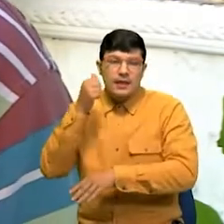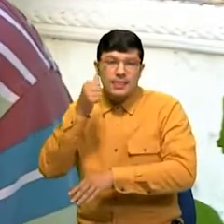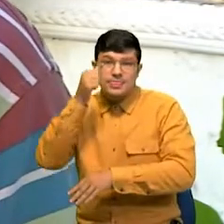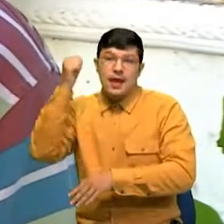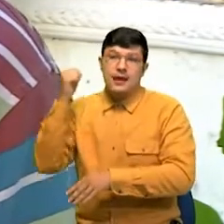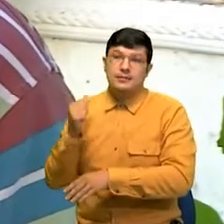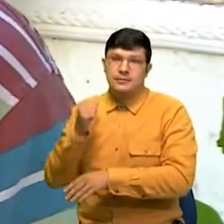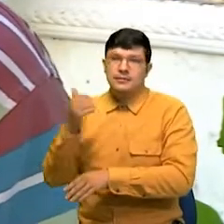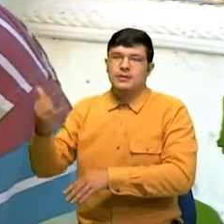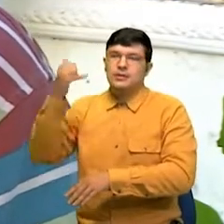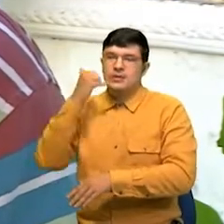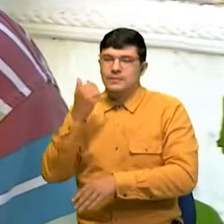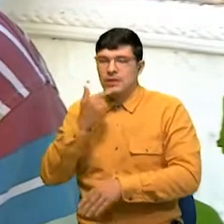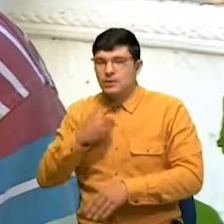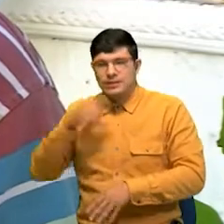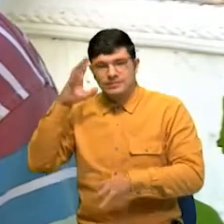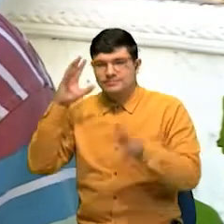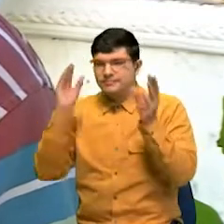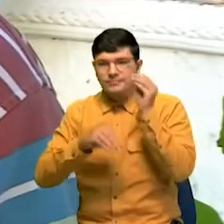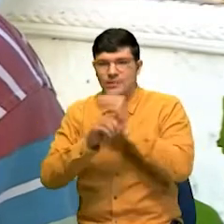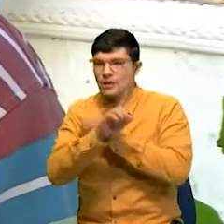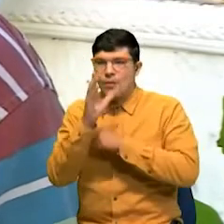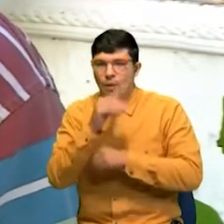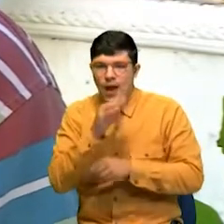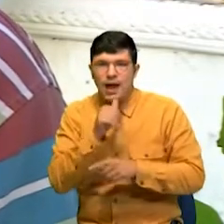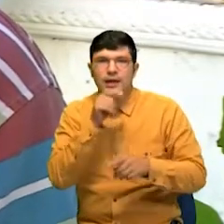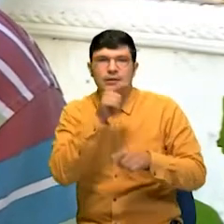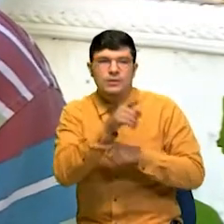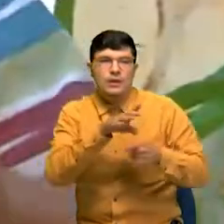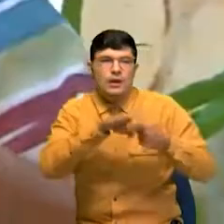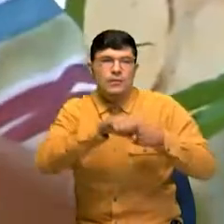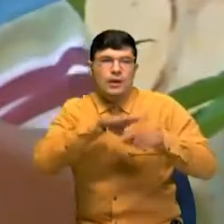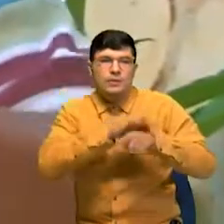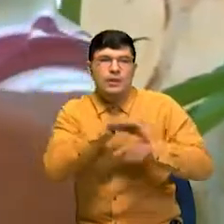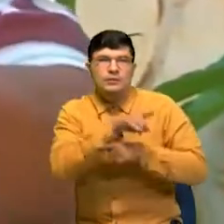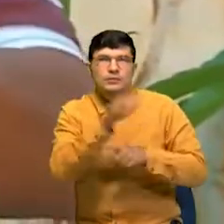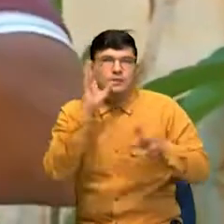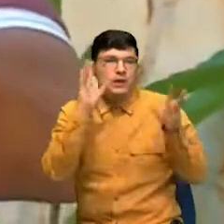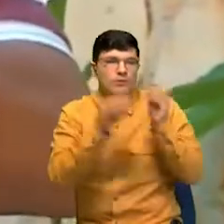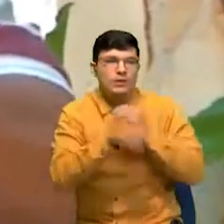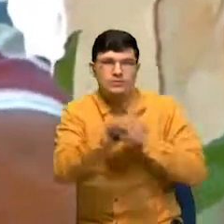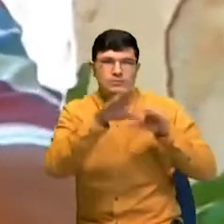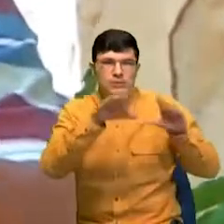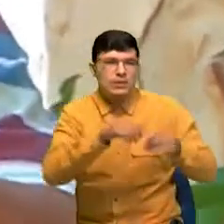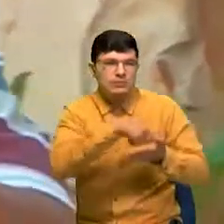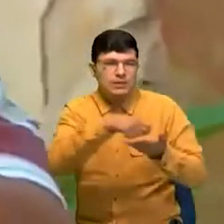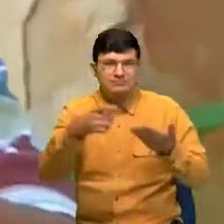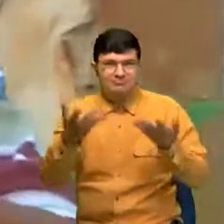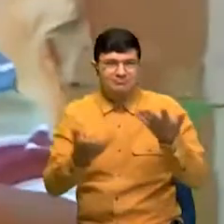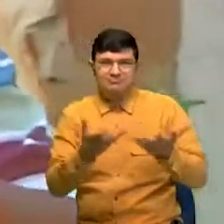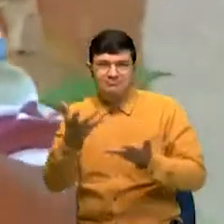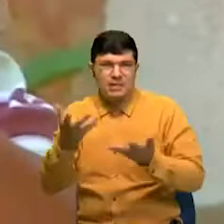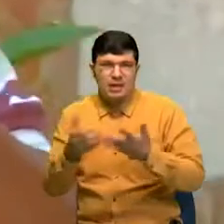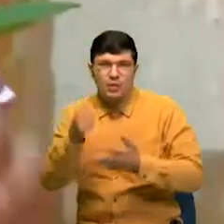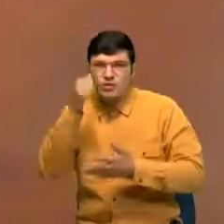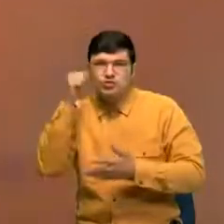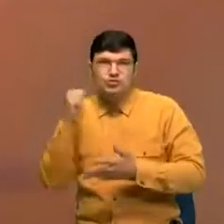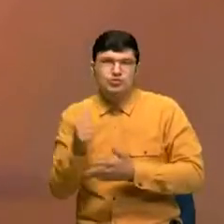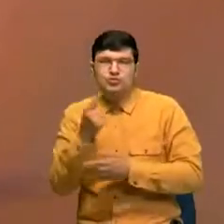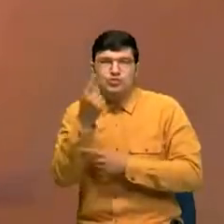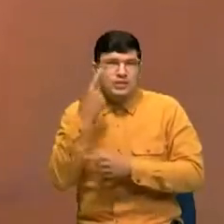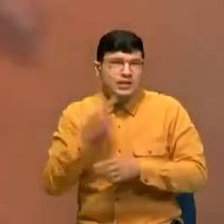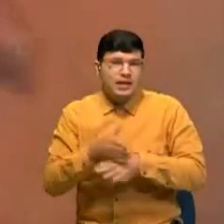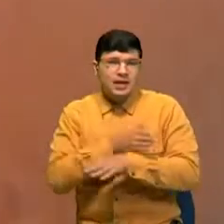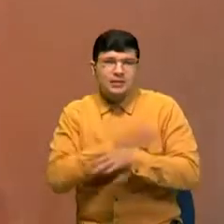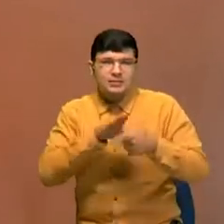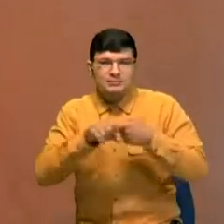ya no hay convenio con ese gol ese médico porque se acabó el convenio esta ha sido una lucha constante que incluso en muchos de los